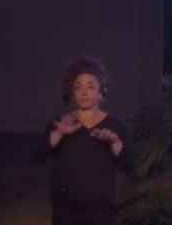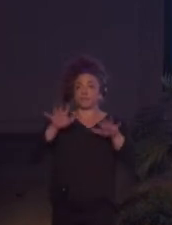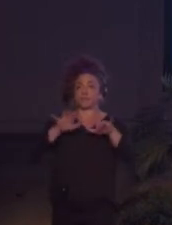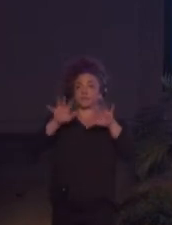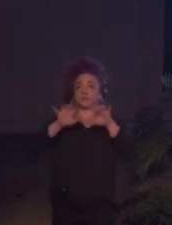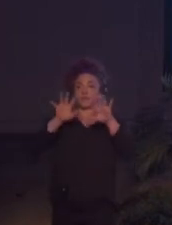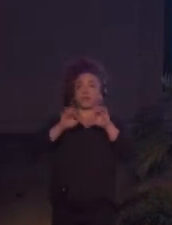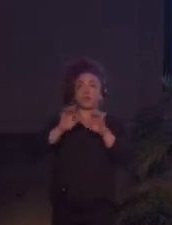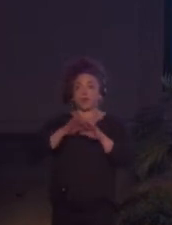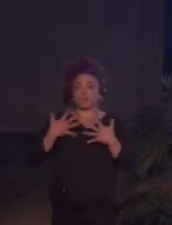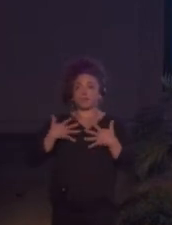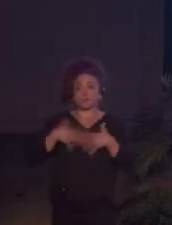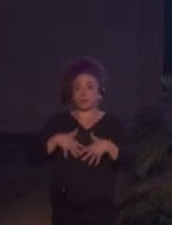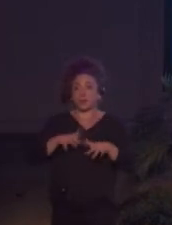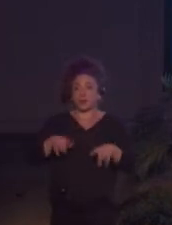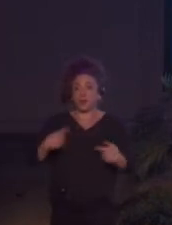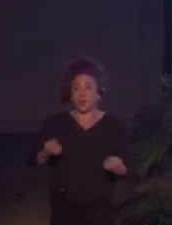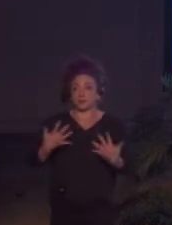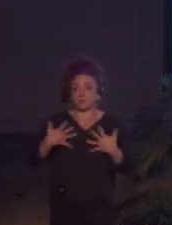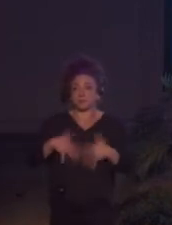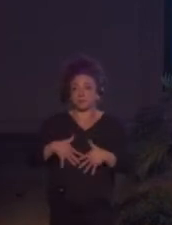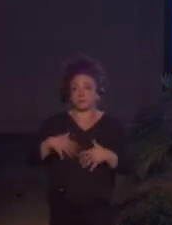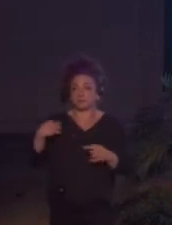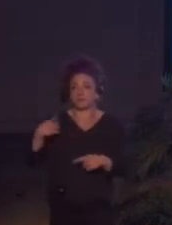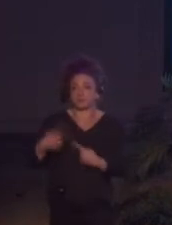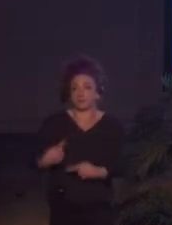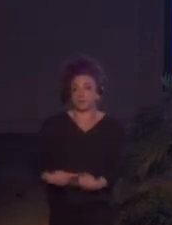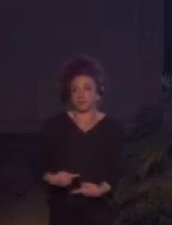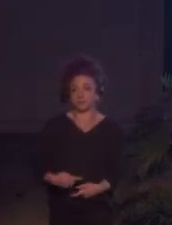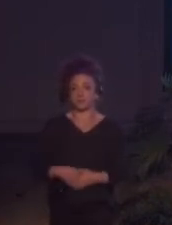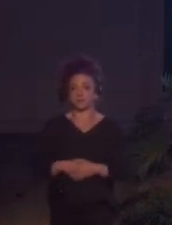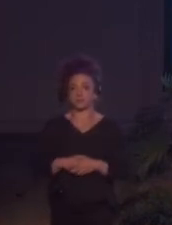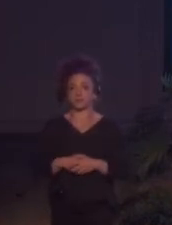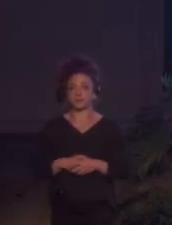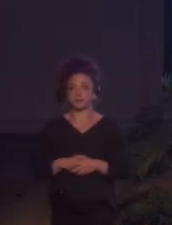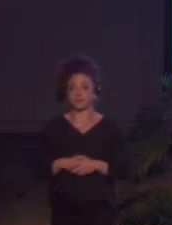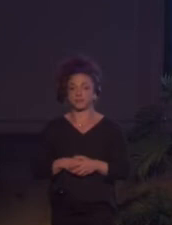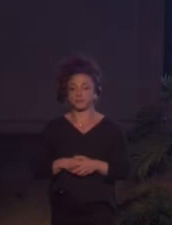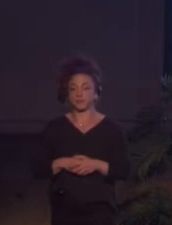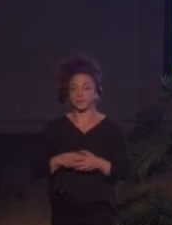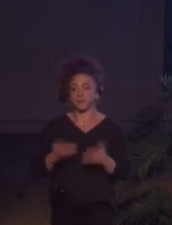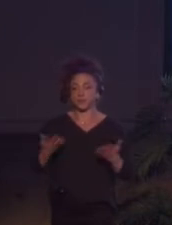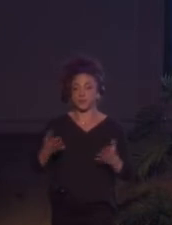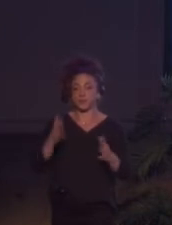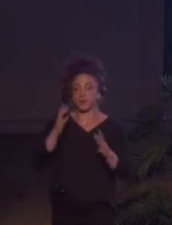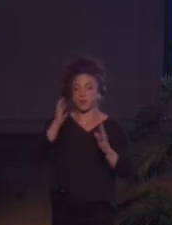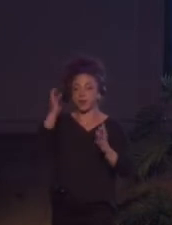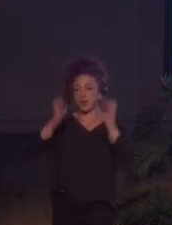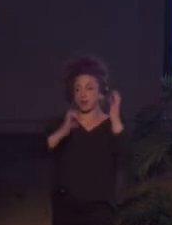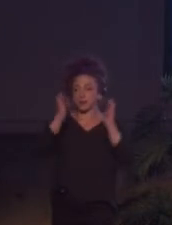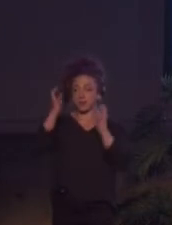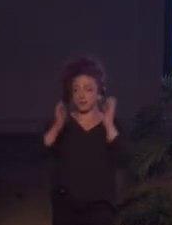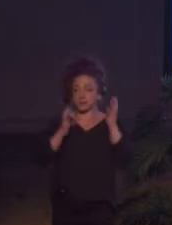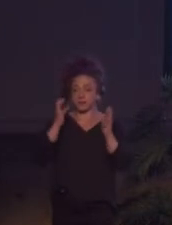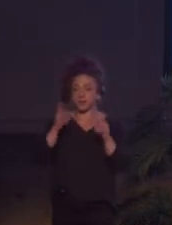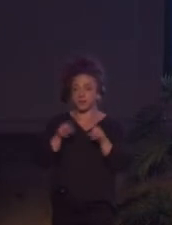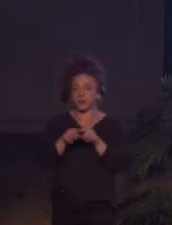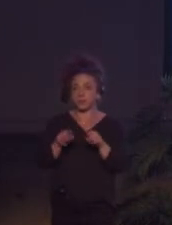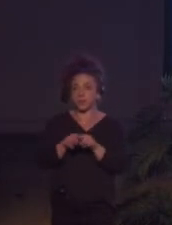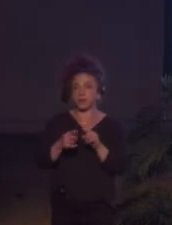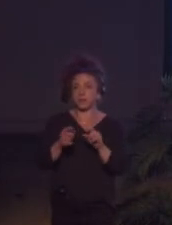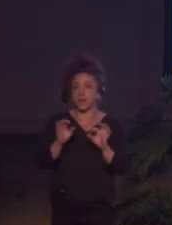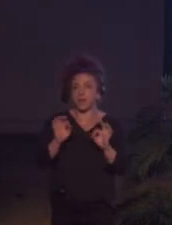tenemos totalmente inculcado, o sea, la relación con los animales la tenemos a fuego